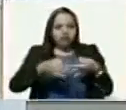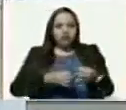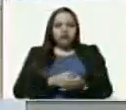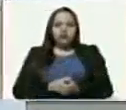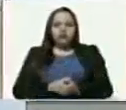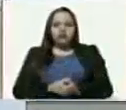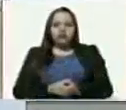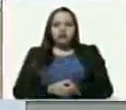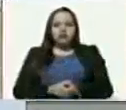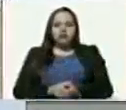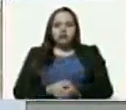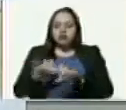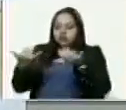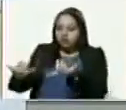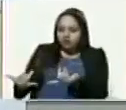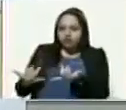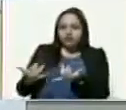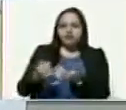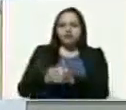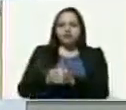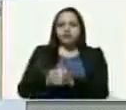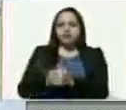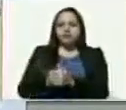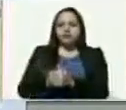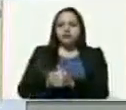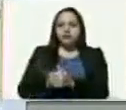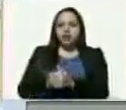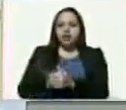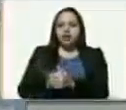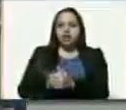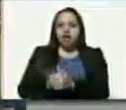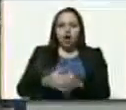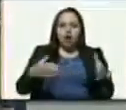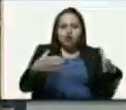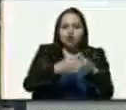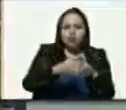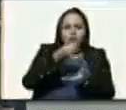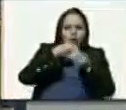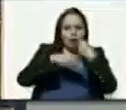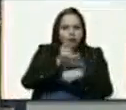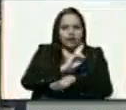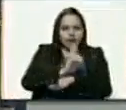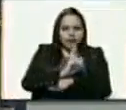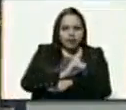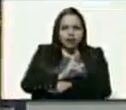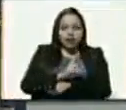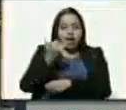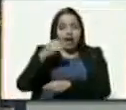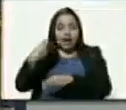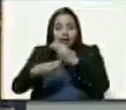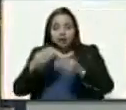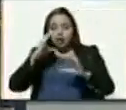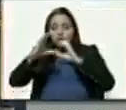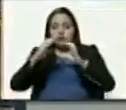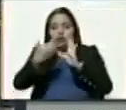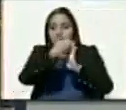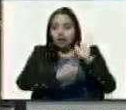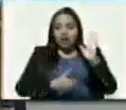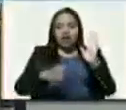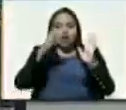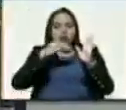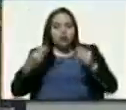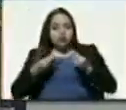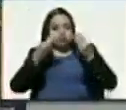Ahora, hay una cadena reconocida de comida rápida que además emitió un comunicado indicando que no iba a